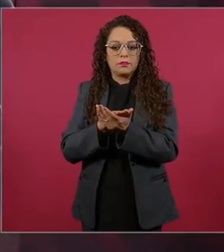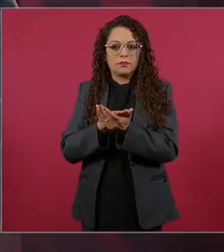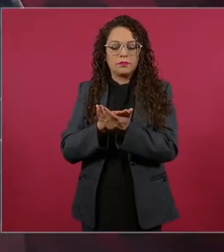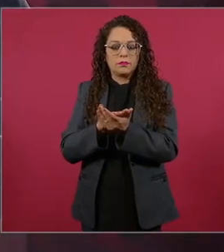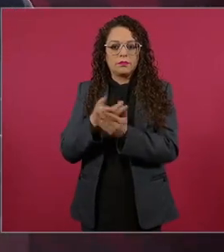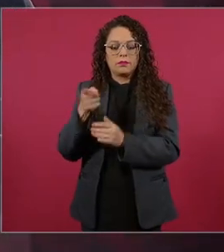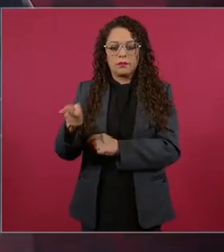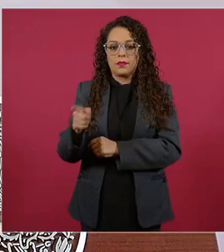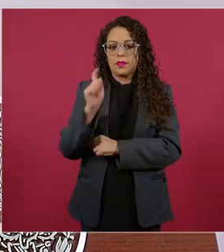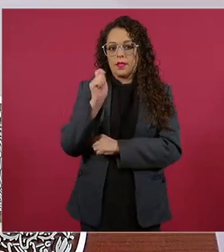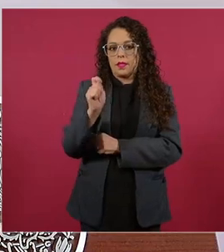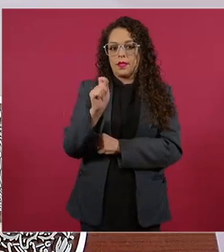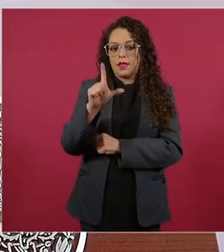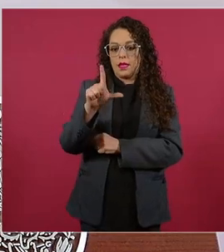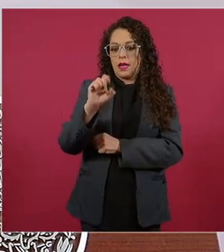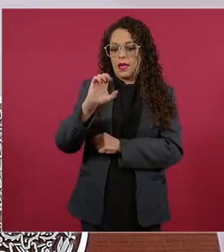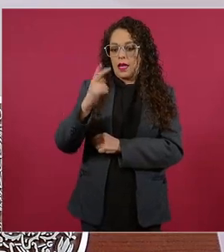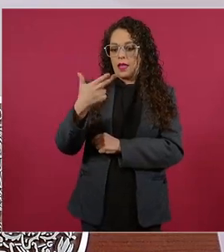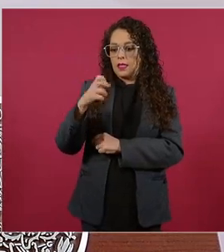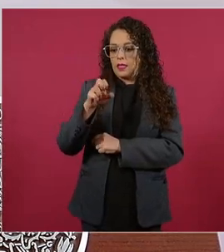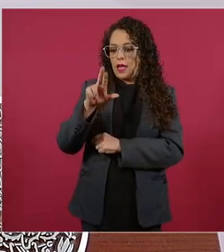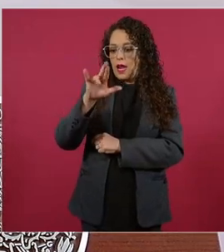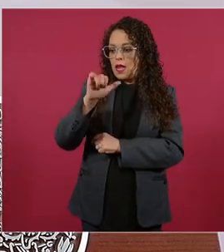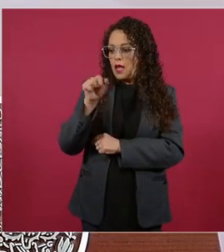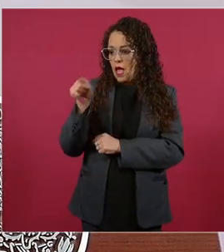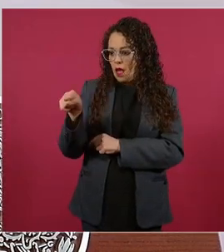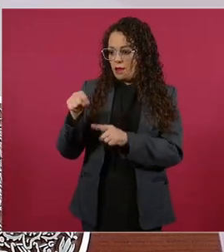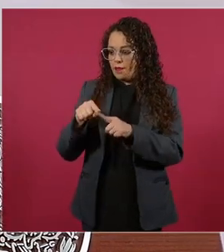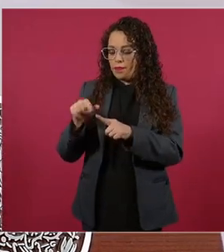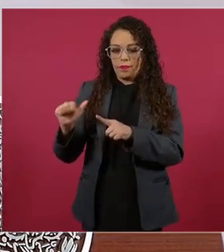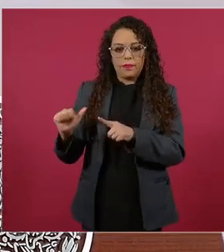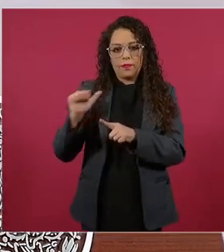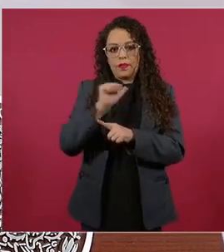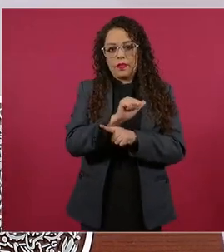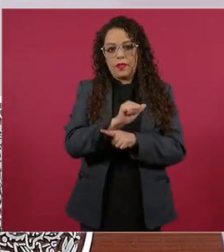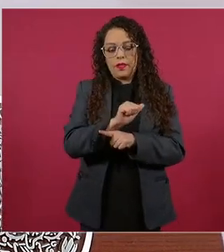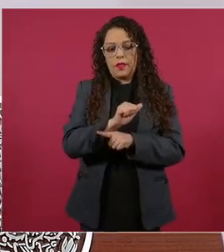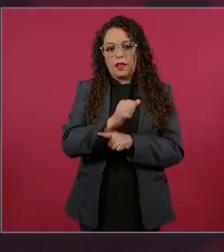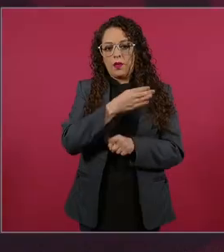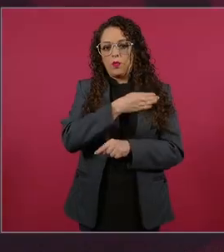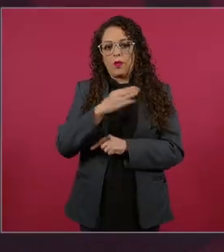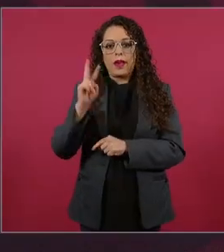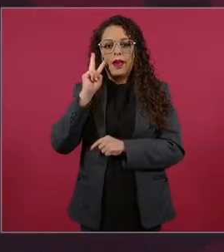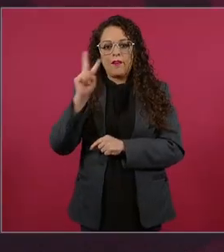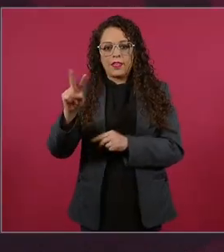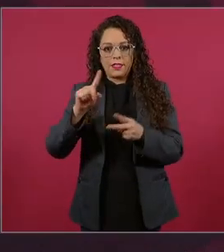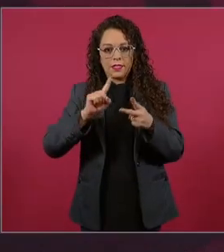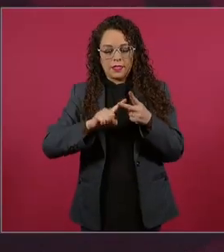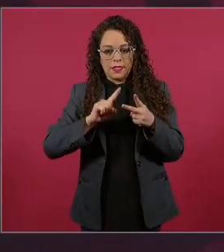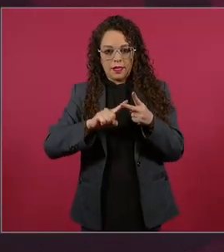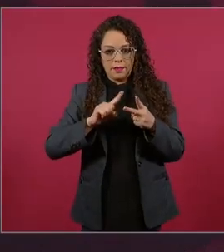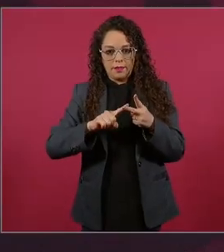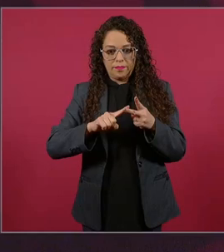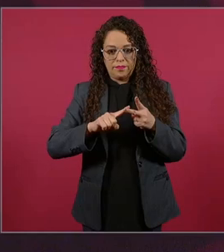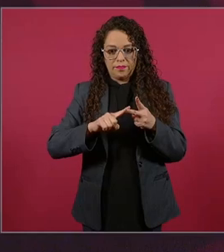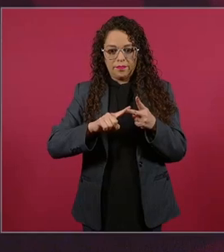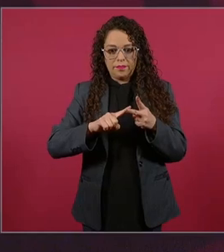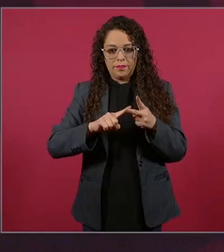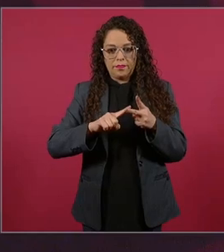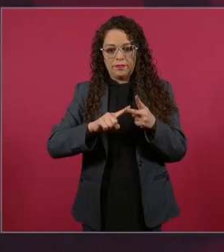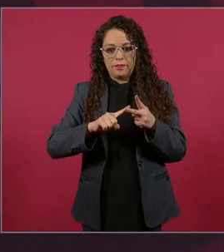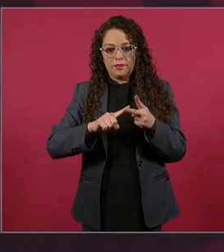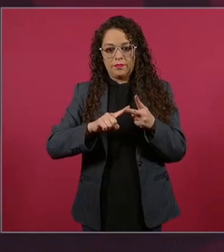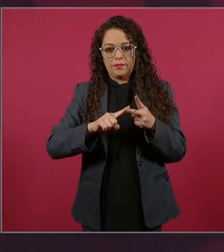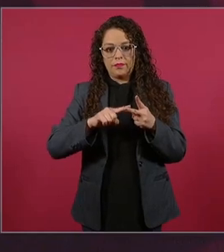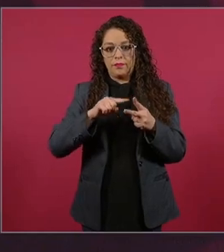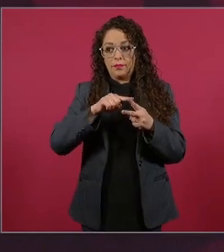Lecherías para comunicar Buenavista, aquí el centro de la ciudad, hasta el aeropuerto